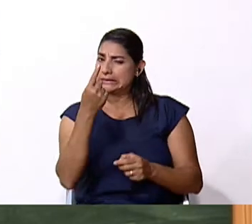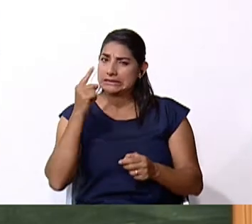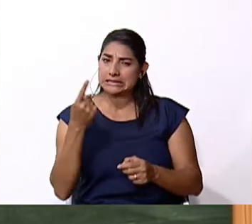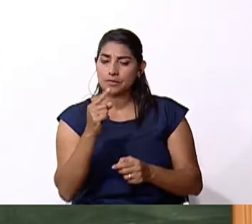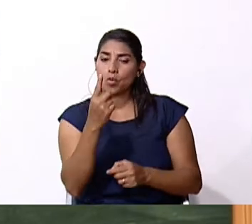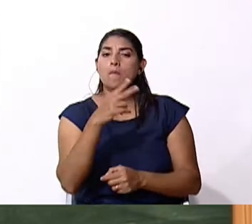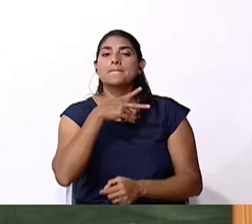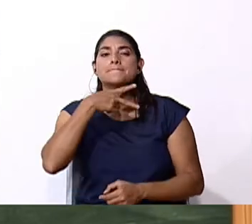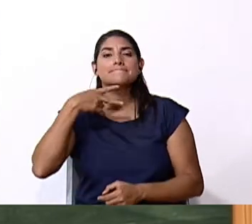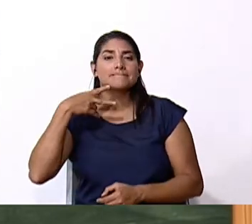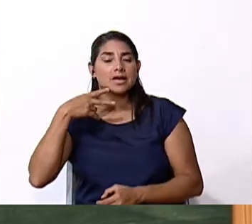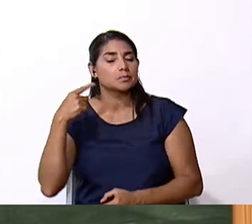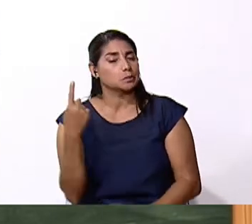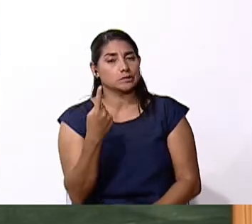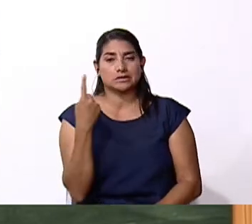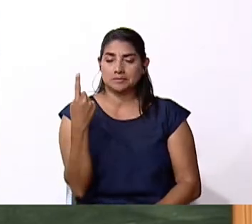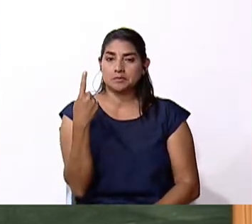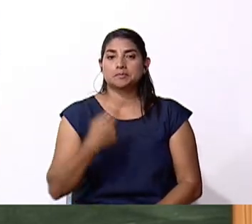es un verbo.